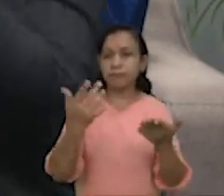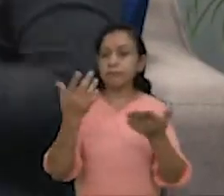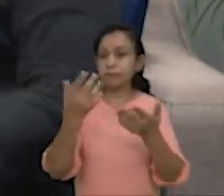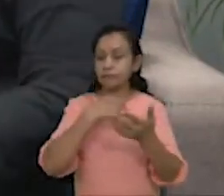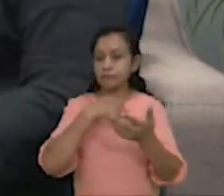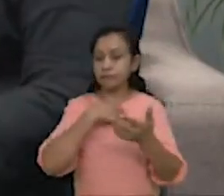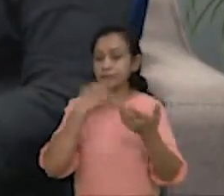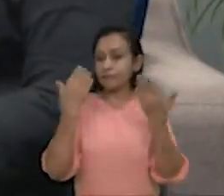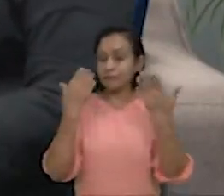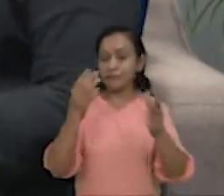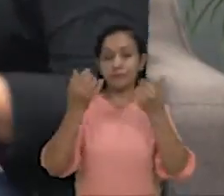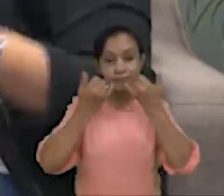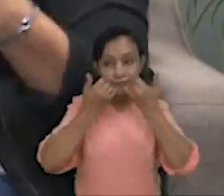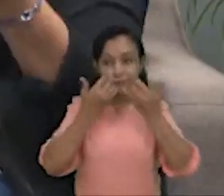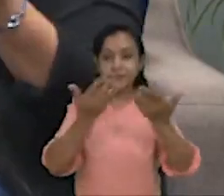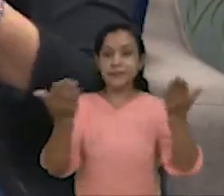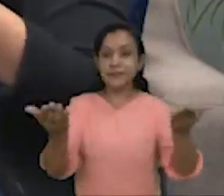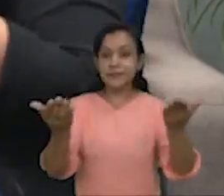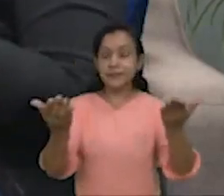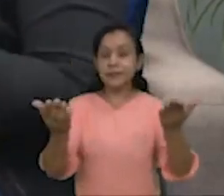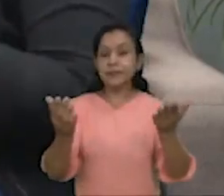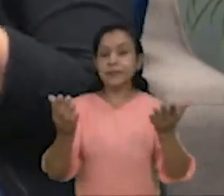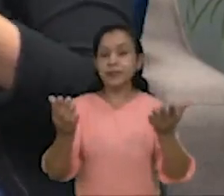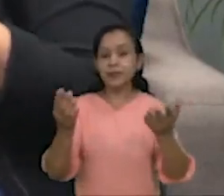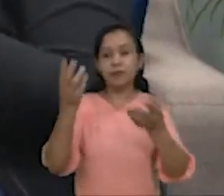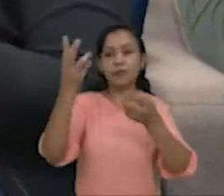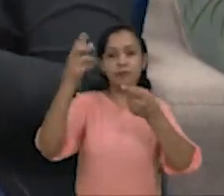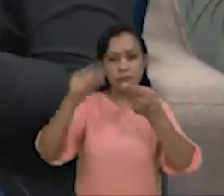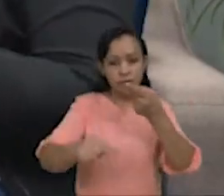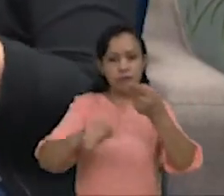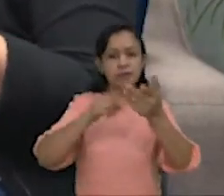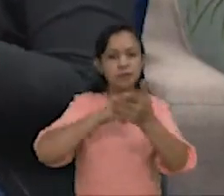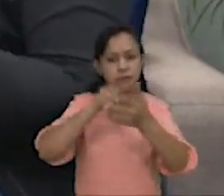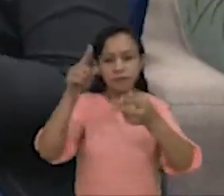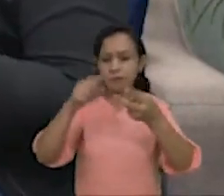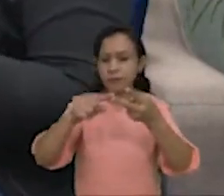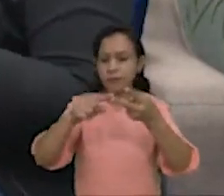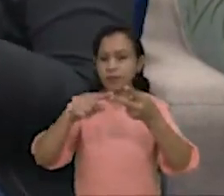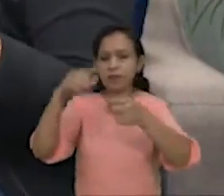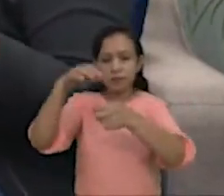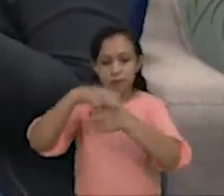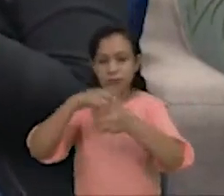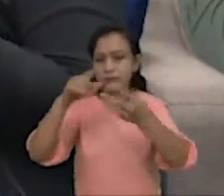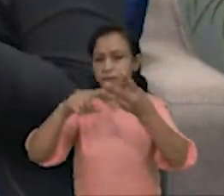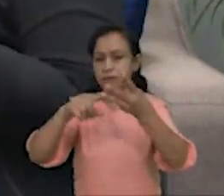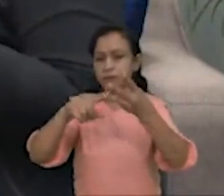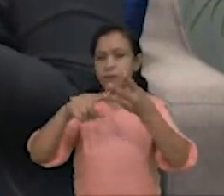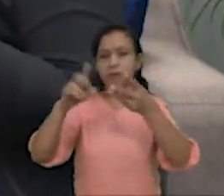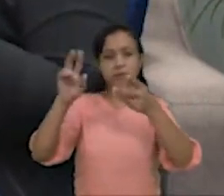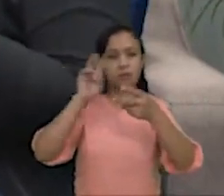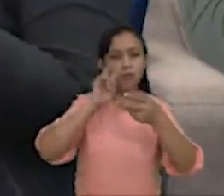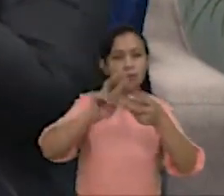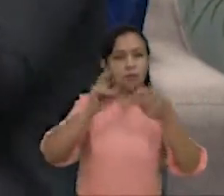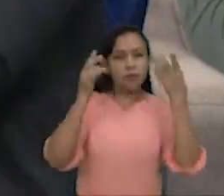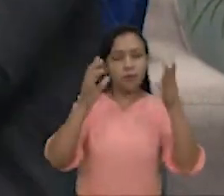identificada esa fuente de información. Le hablan de fecha, le hablan de direcciones, le hablan de situaciones, le hablan de un impacto o de